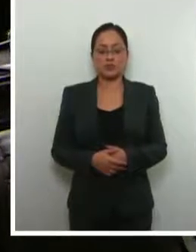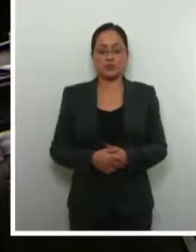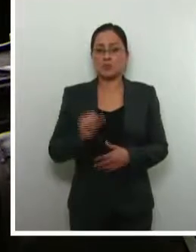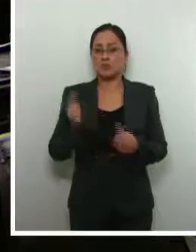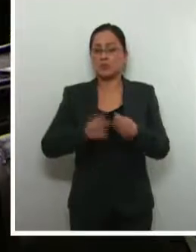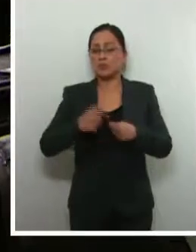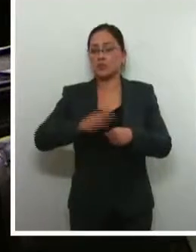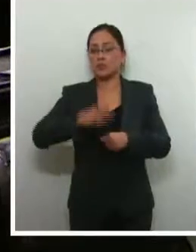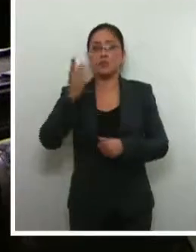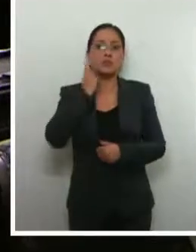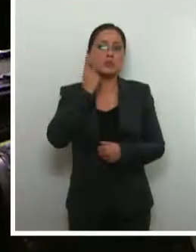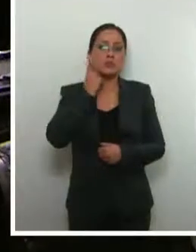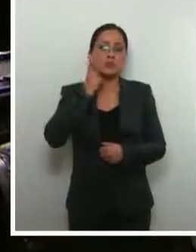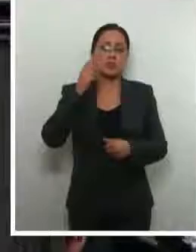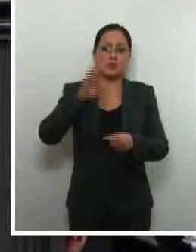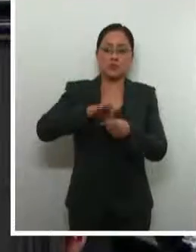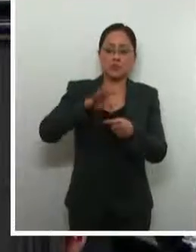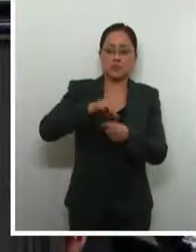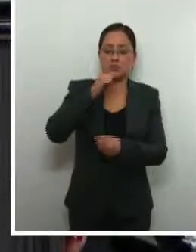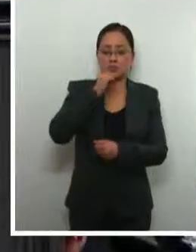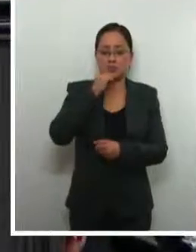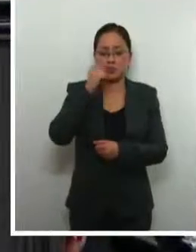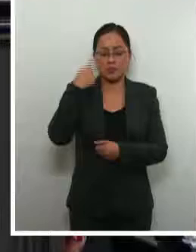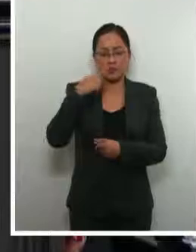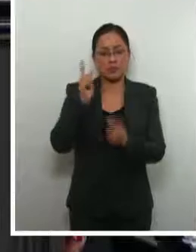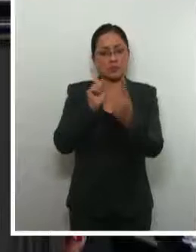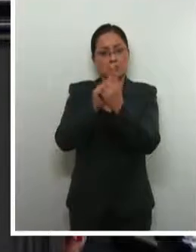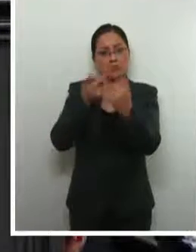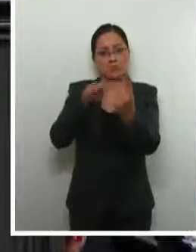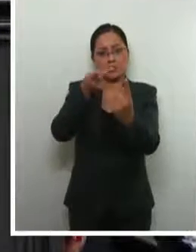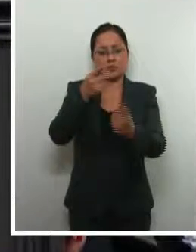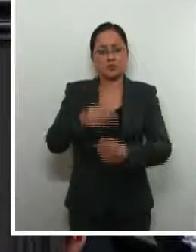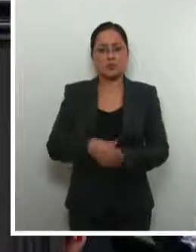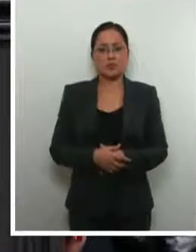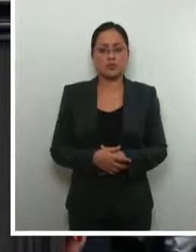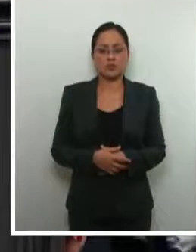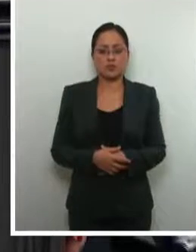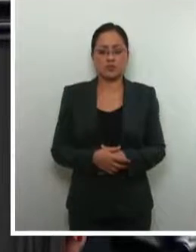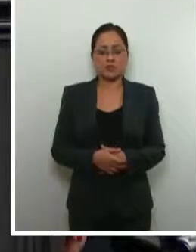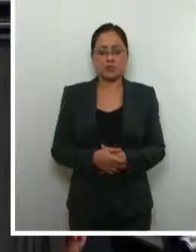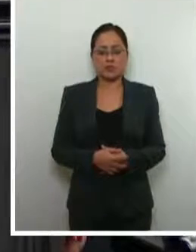¿Algún otro diputado falta de emitir su voto para hacerlo de viva voz?